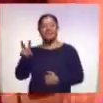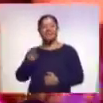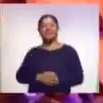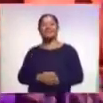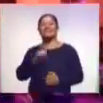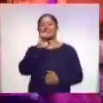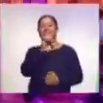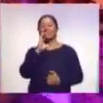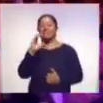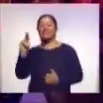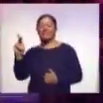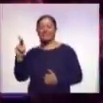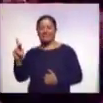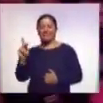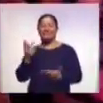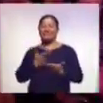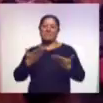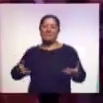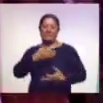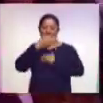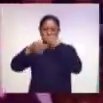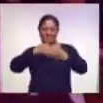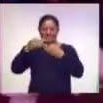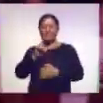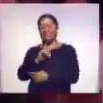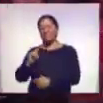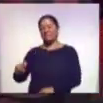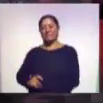Carlos Palacio, Lorena Temolsin, Ahora Noticias.